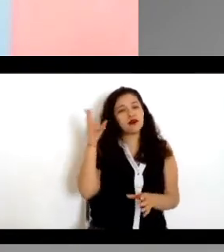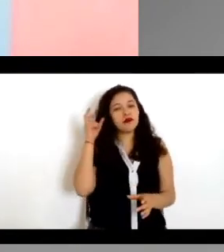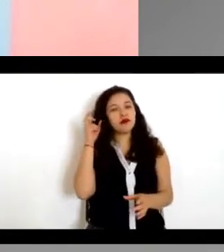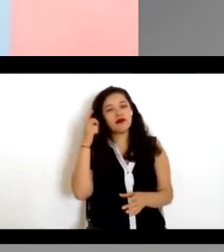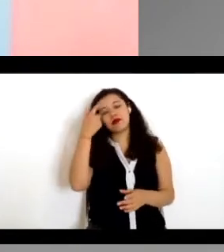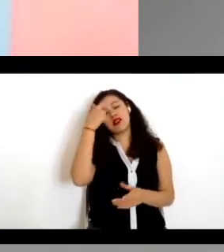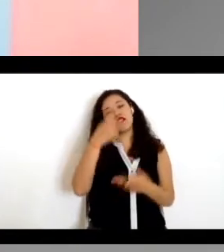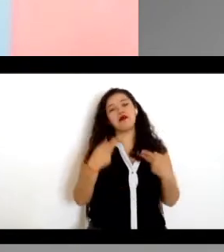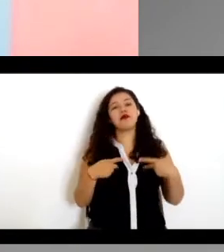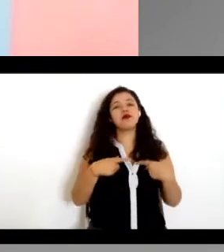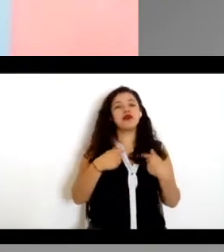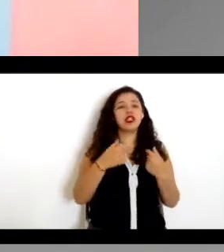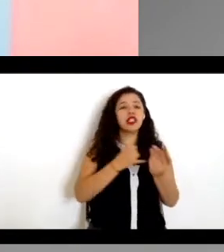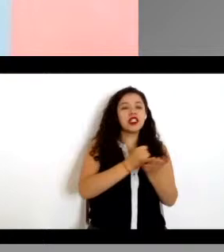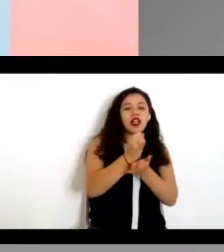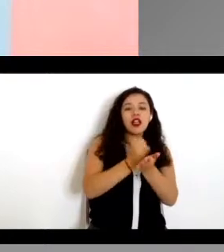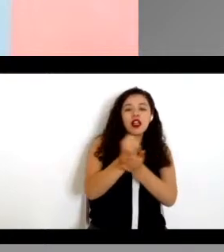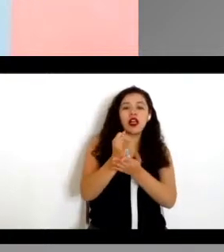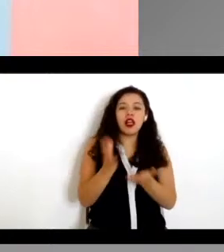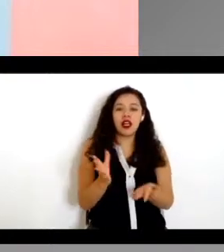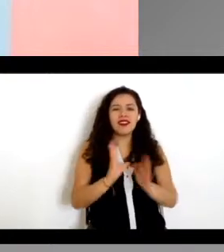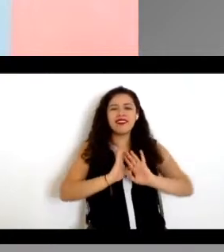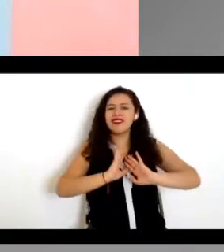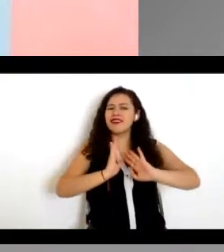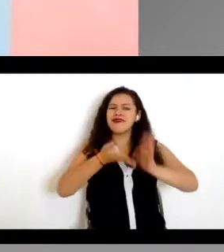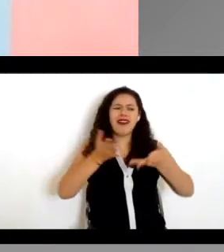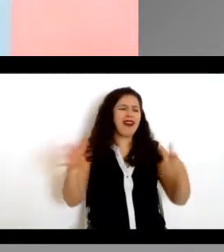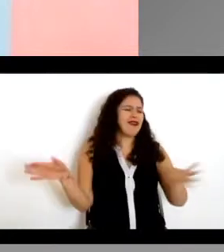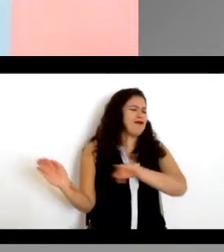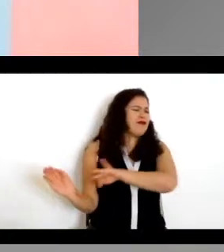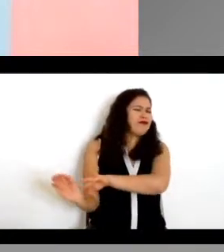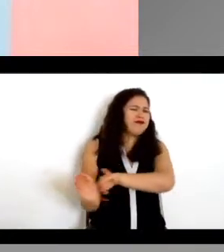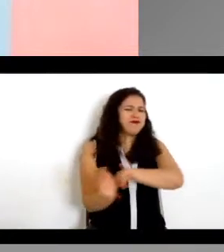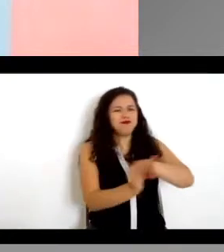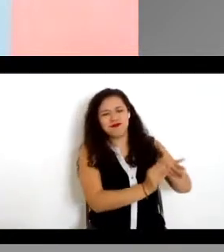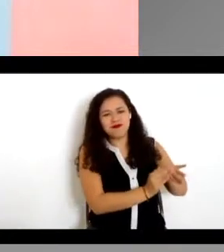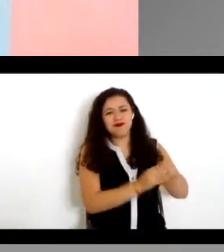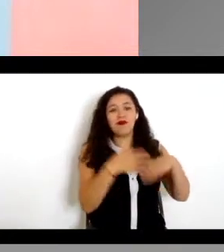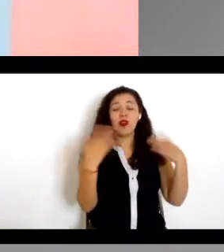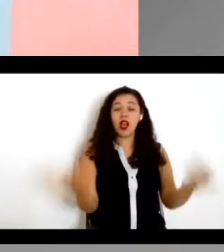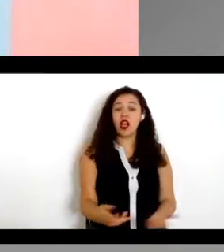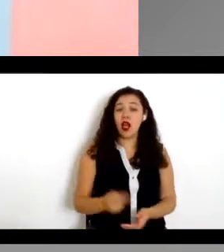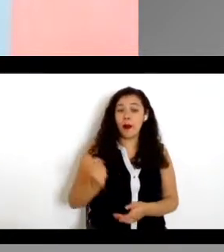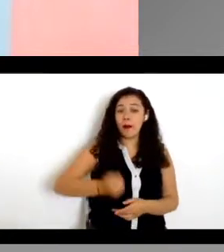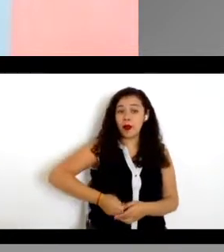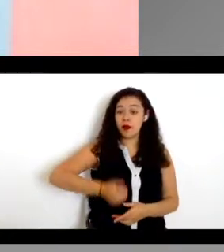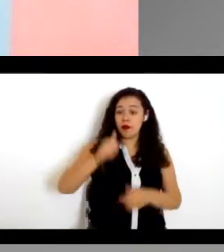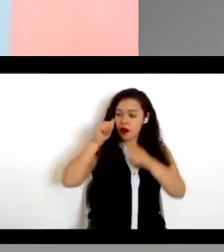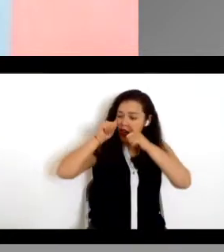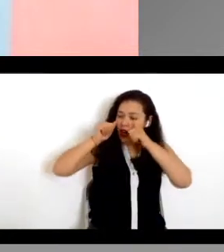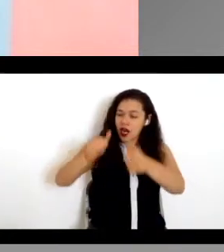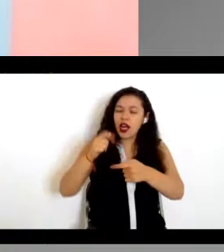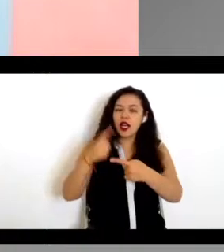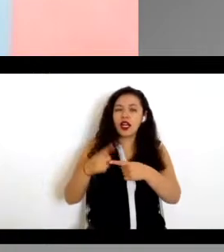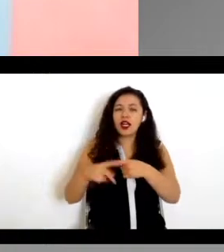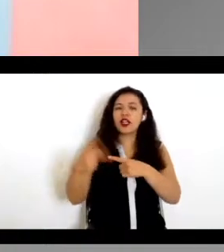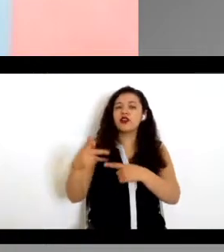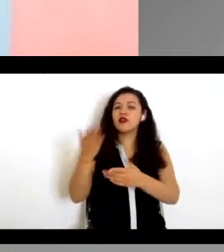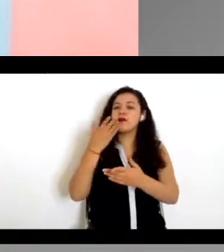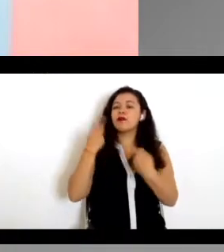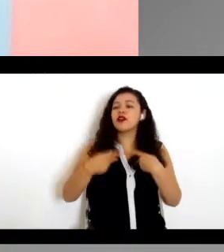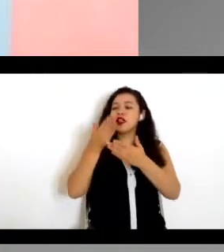decisiones. Démosle ya la vuelta a esta perspectiva en la cual los primeros en ser escuchados sean sus estudiantes con